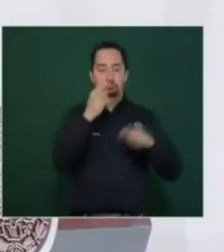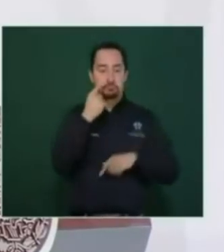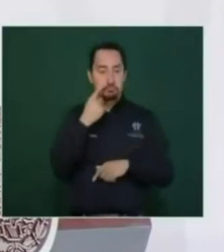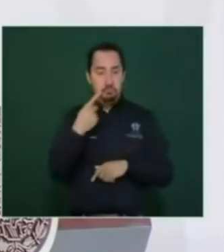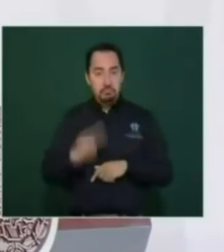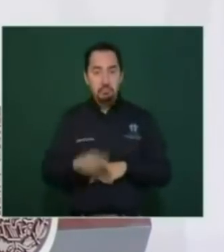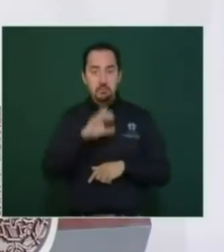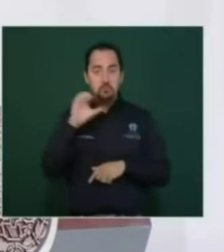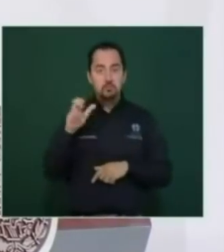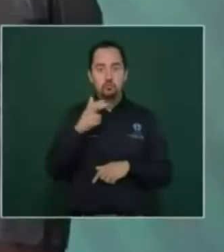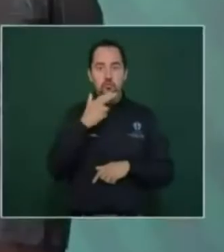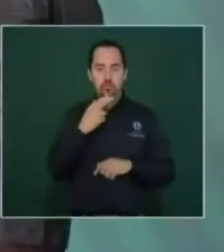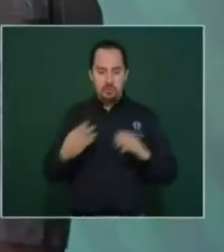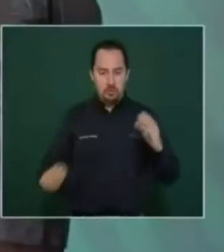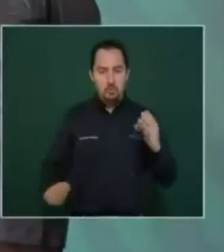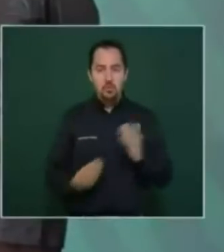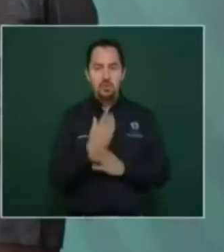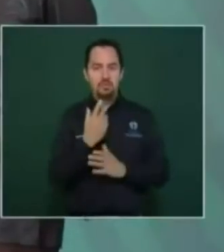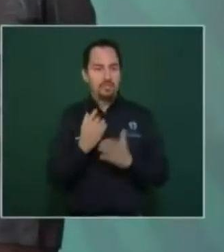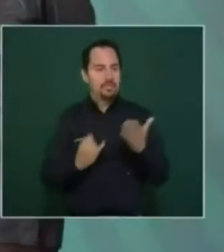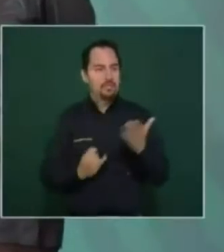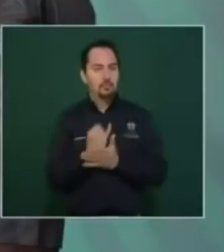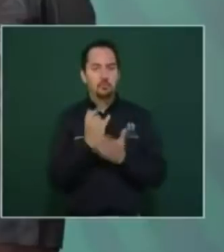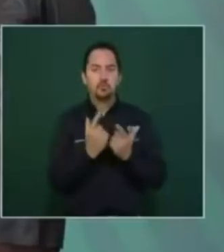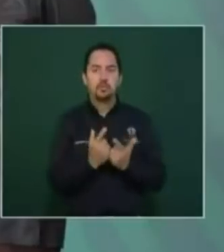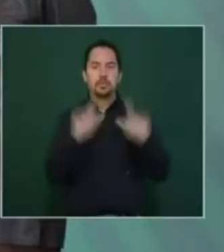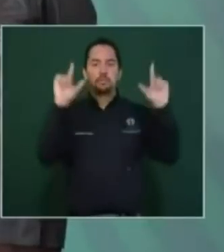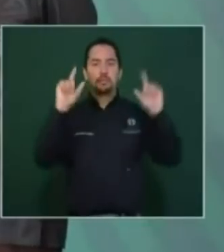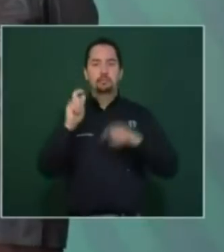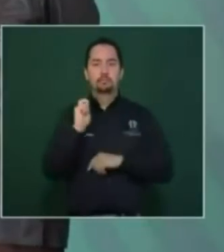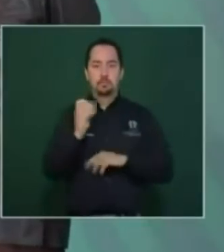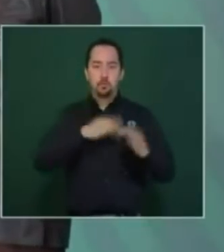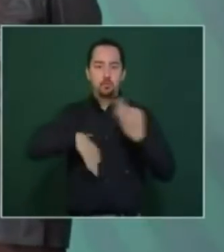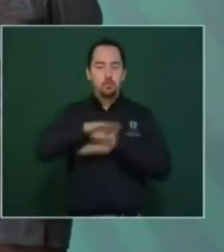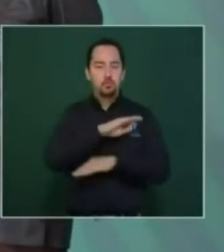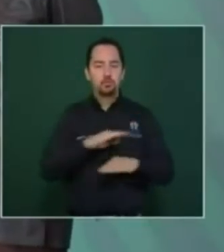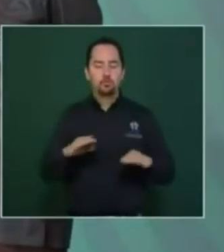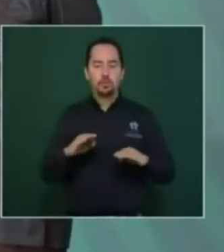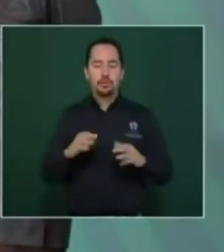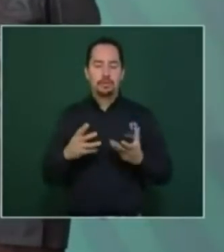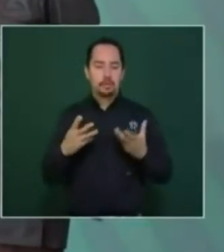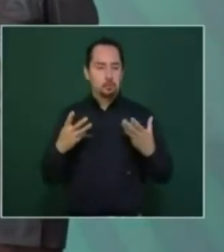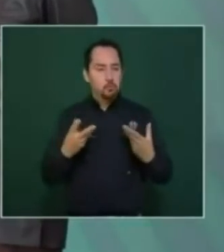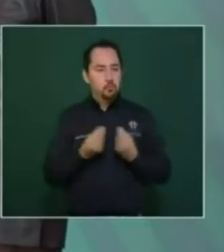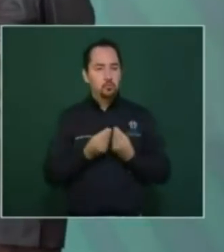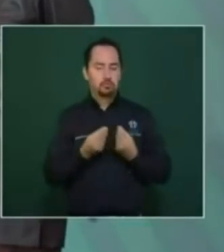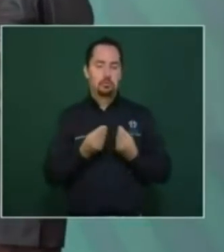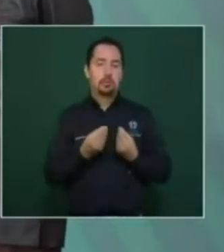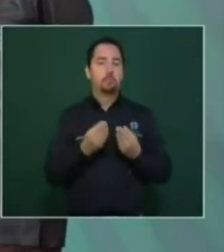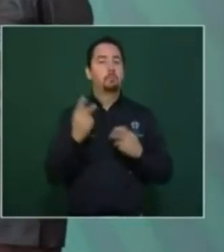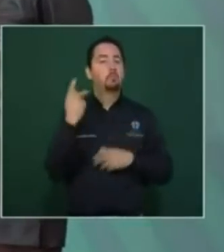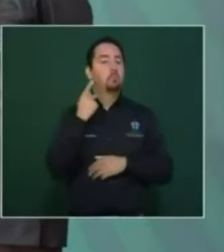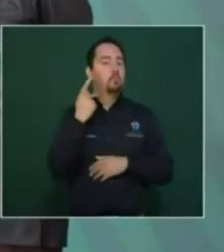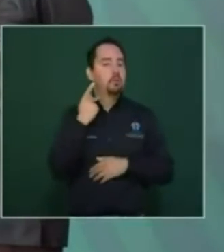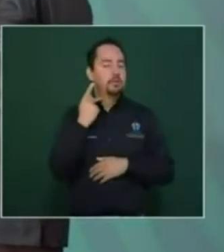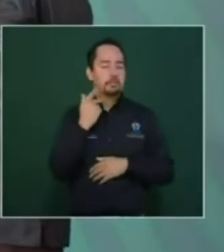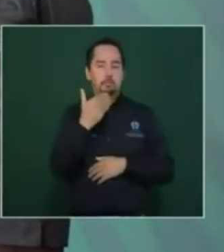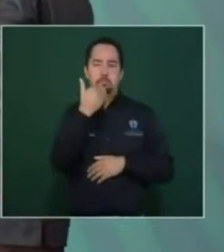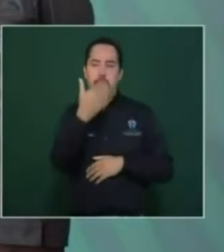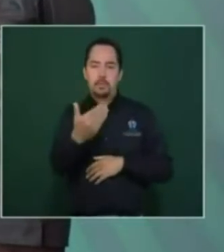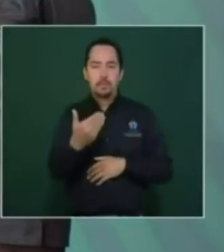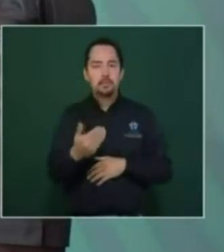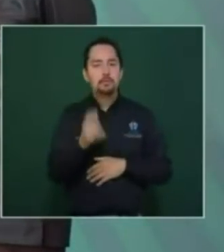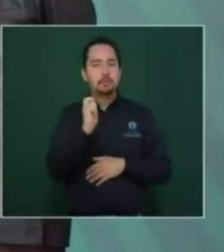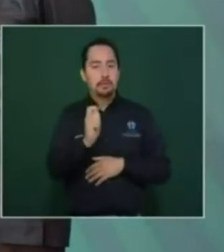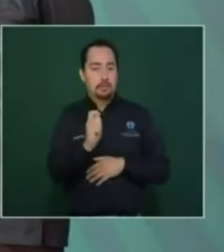de democracia, una democracia fortalecida por la sana convivencia política y por el llamado de priorizar los